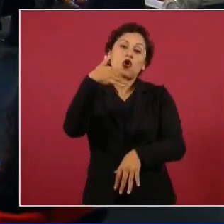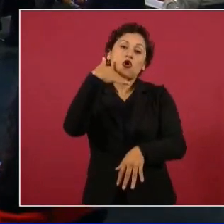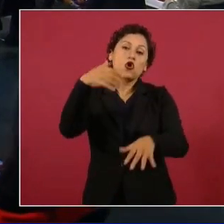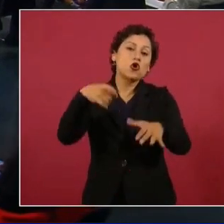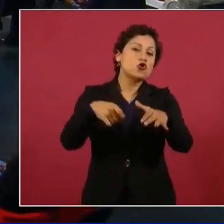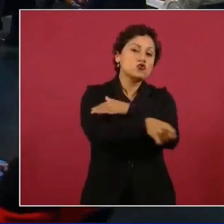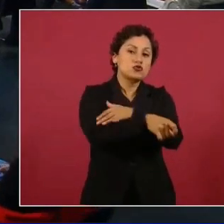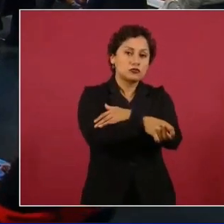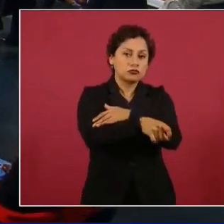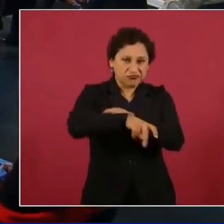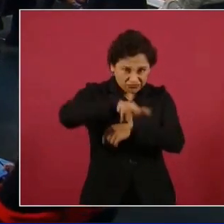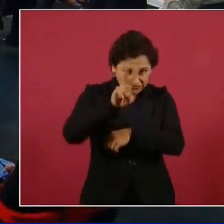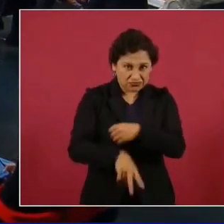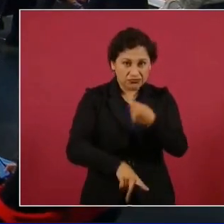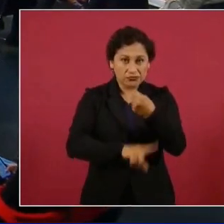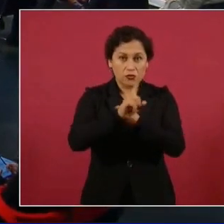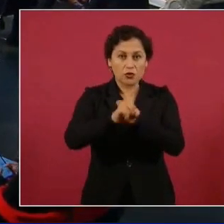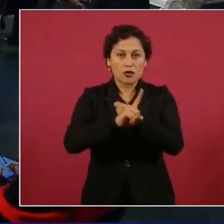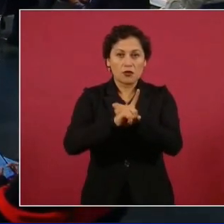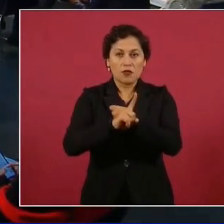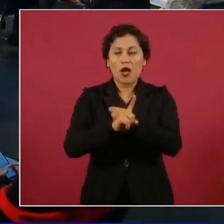se fue dejando de lado.